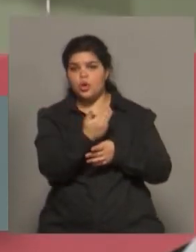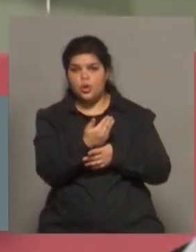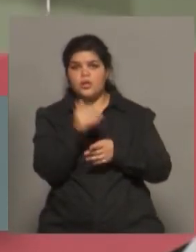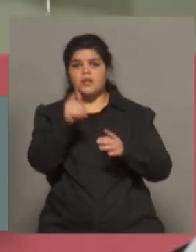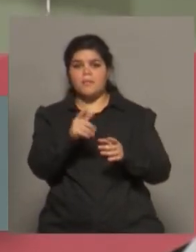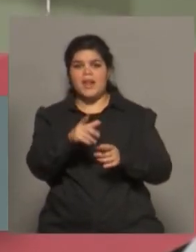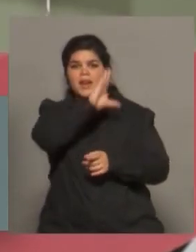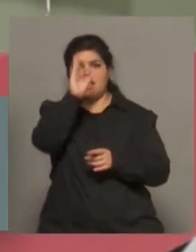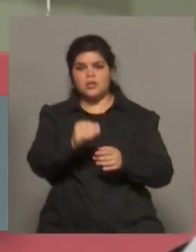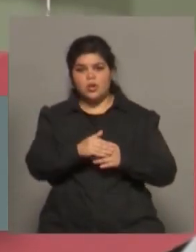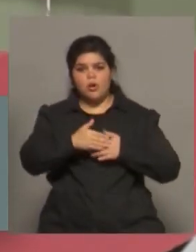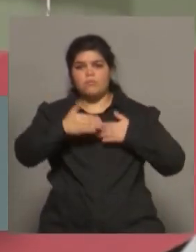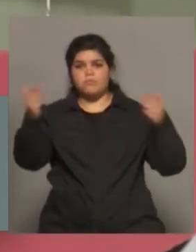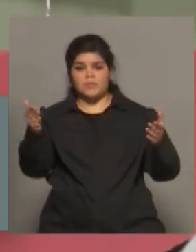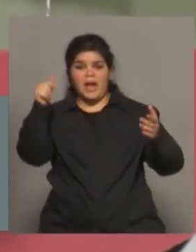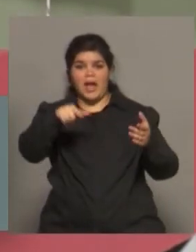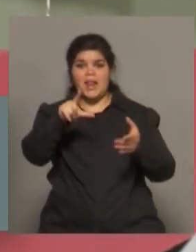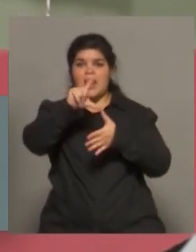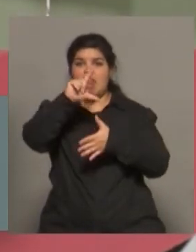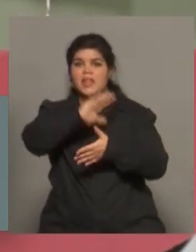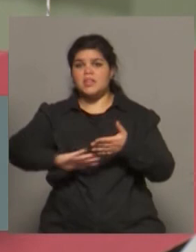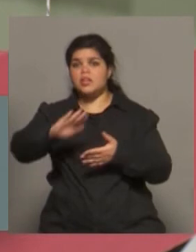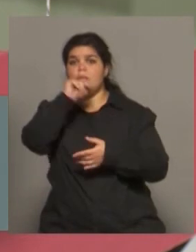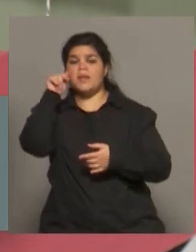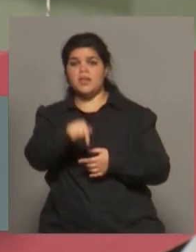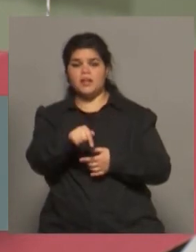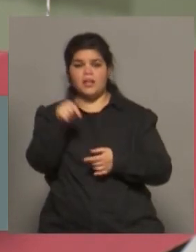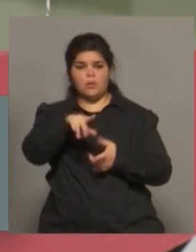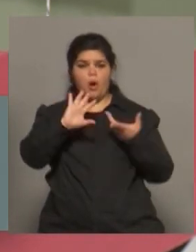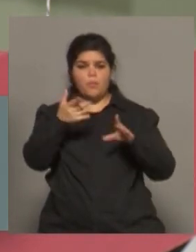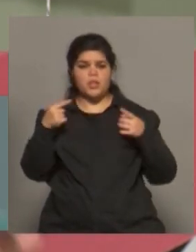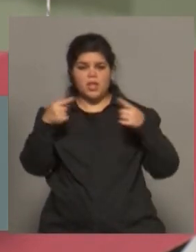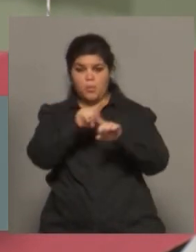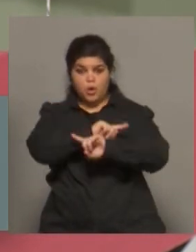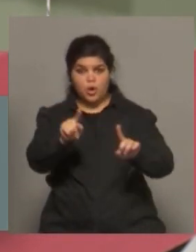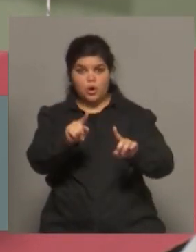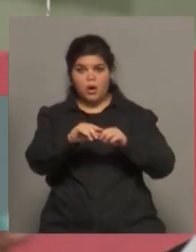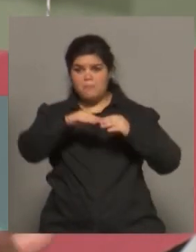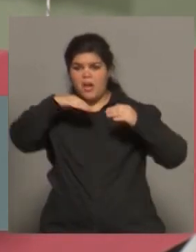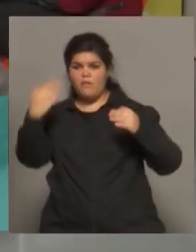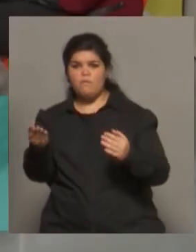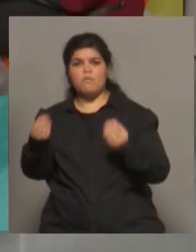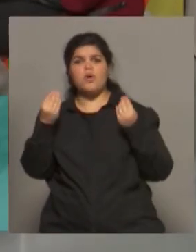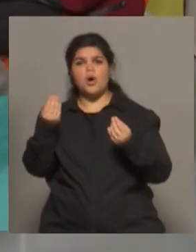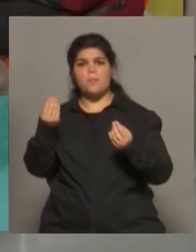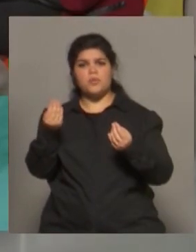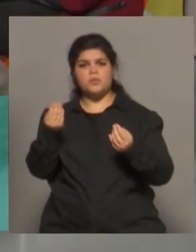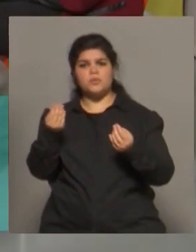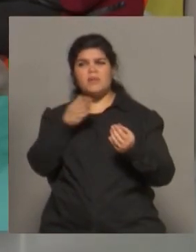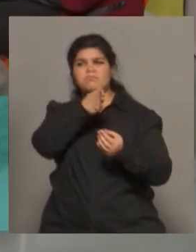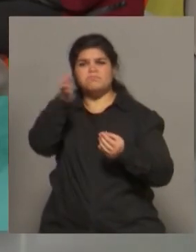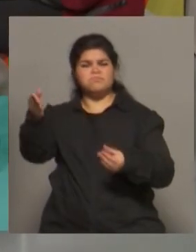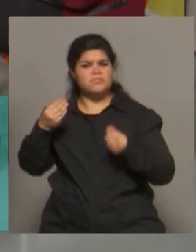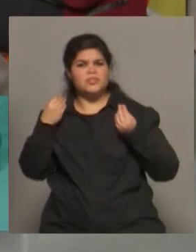una nación que es latinoamericana, si no se plantea desde ese punto de vista, digamos, para afuera, va a ser, digamos,